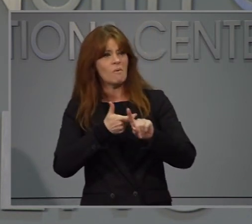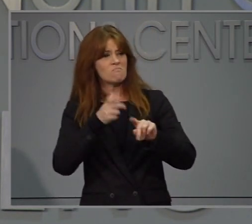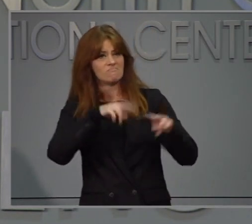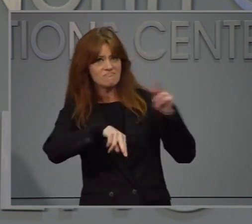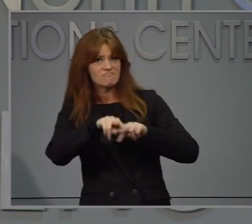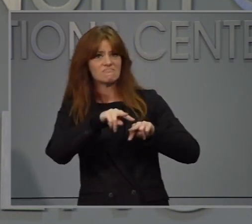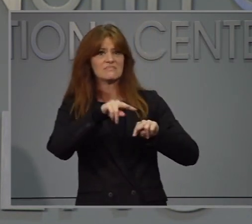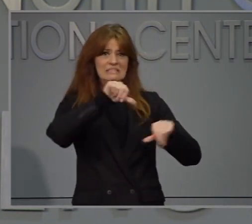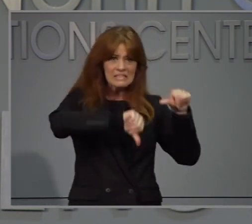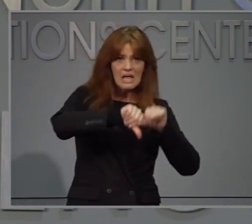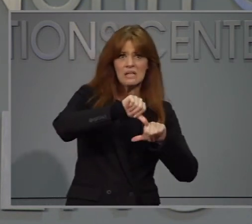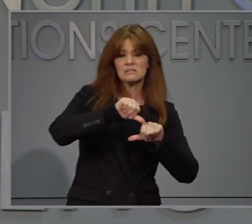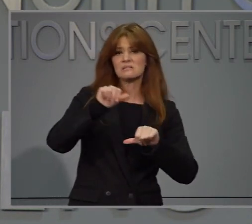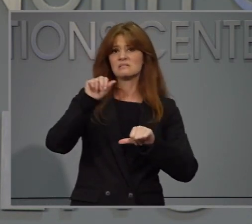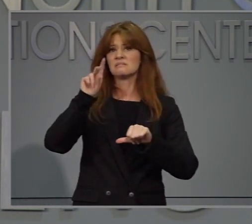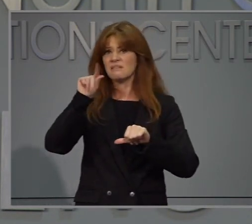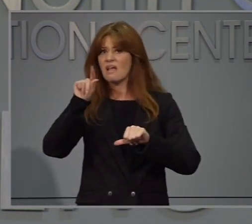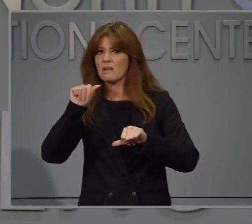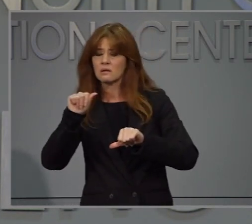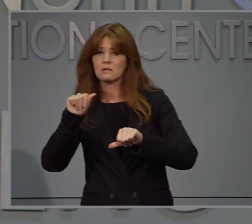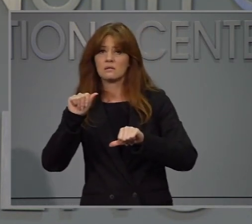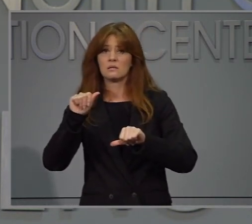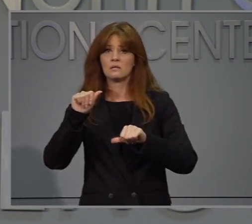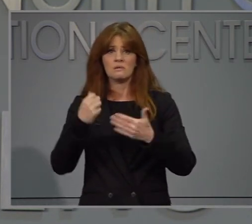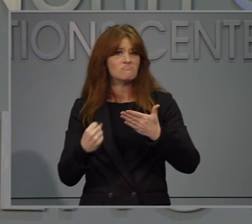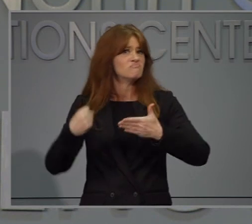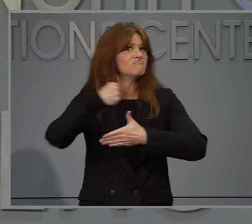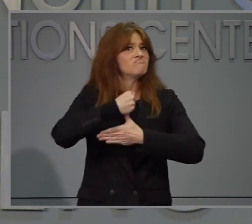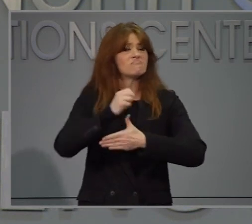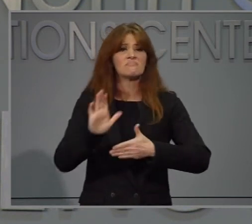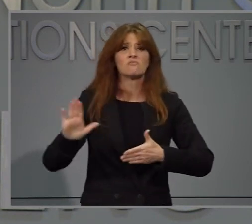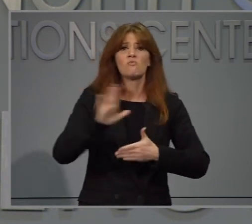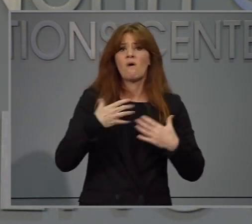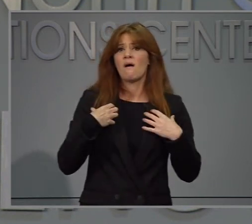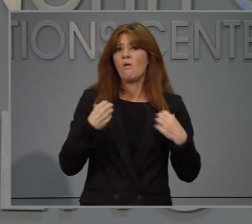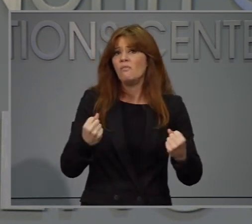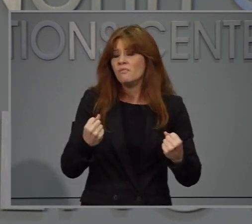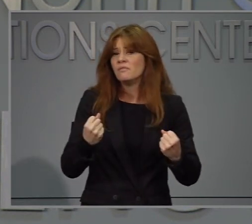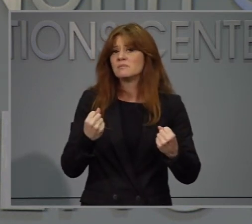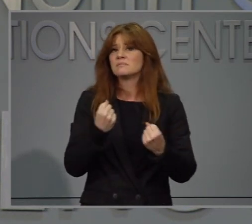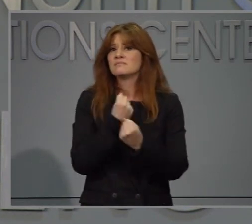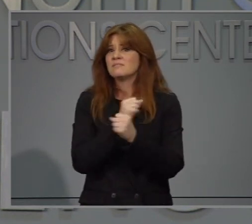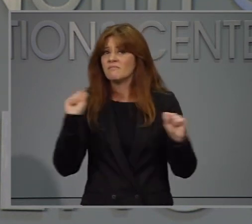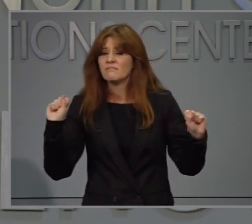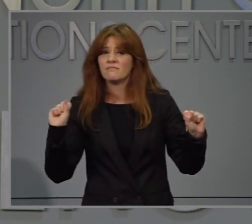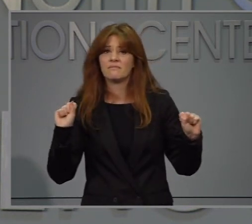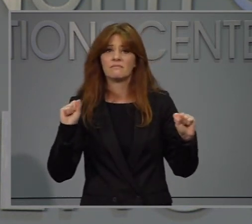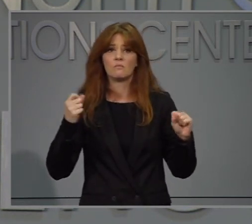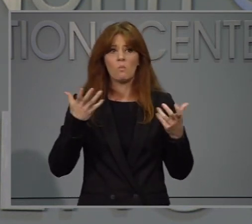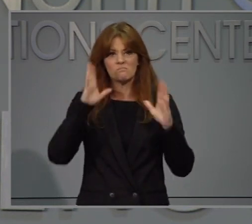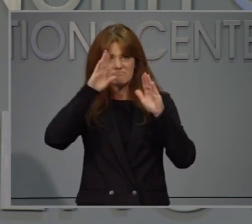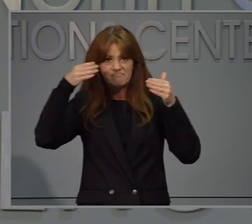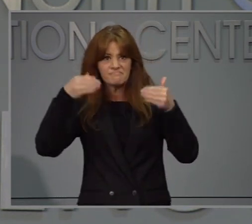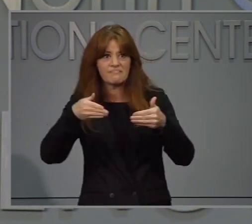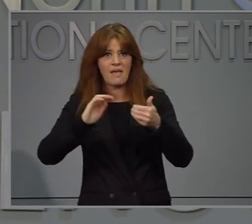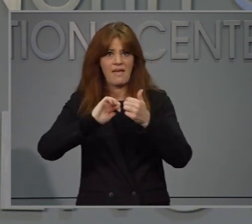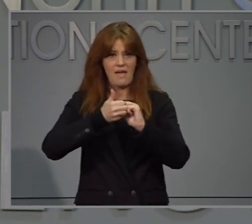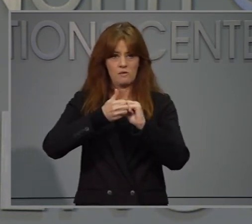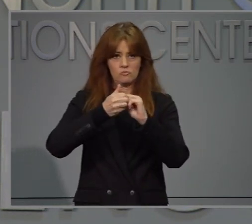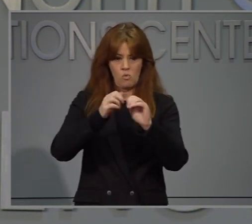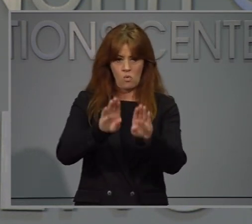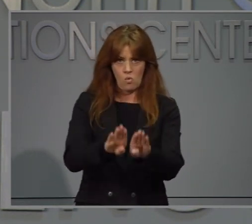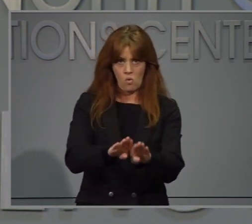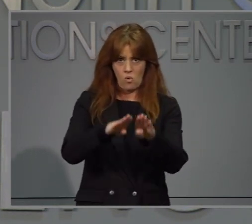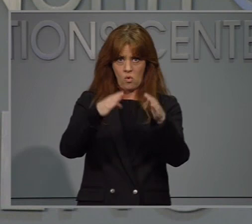y conocimientos científicos. Le da prioridad a las comunidades en tanto que nos enfocamos en